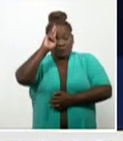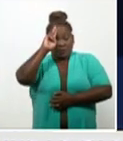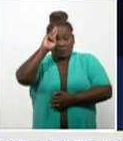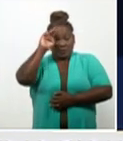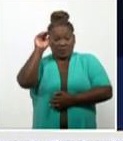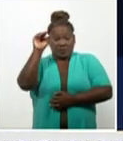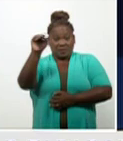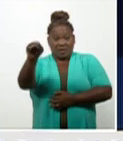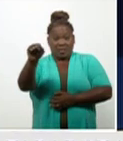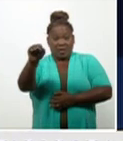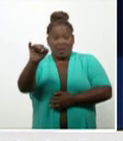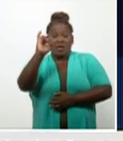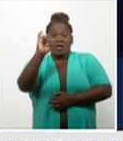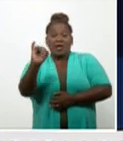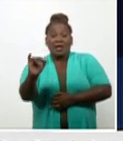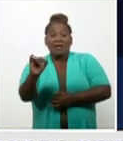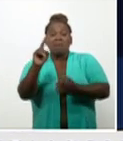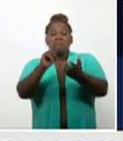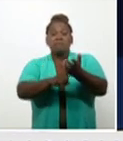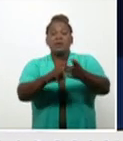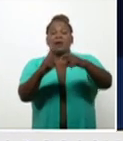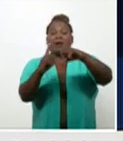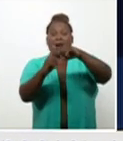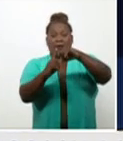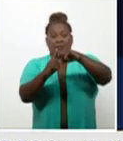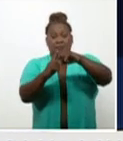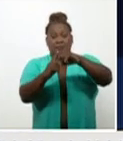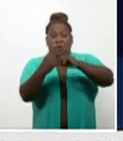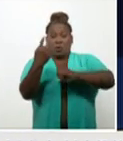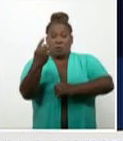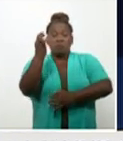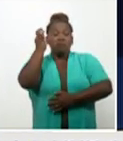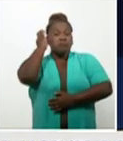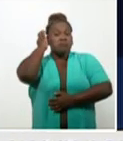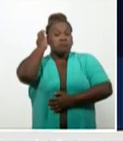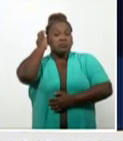el Instituto de Medicina Tropical Pedro Curí en La Habana.